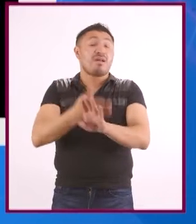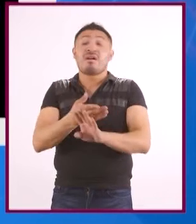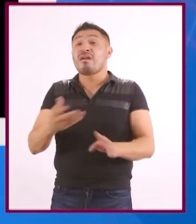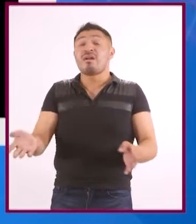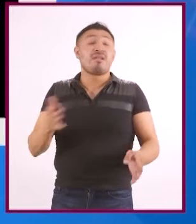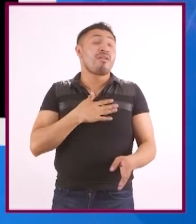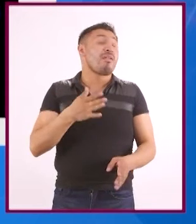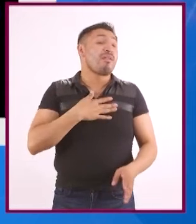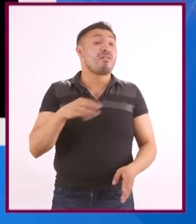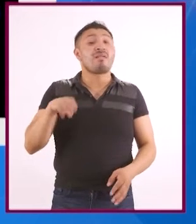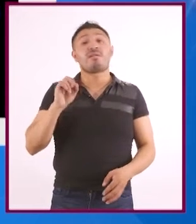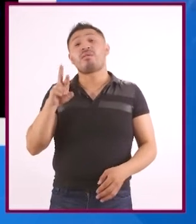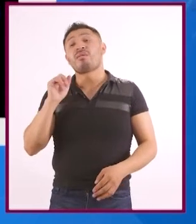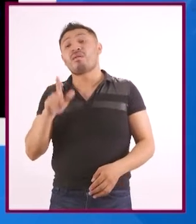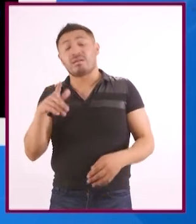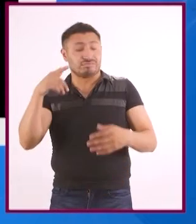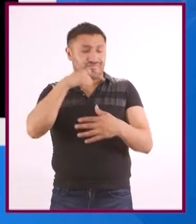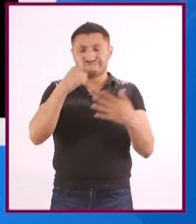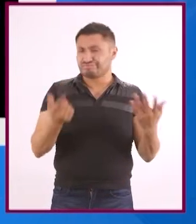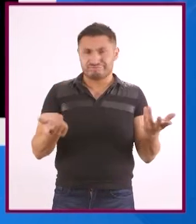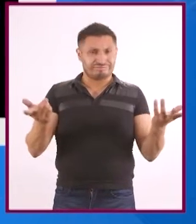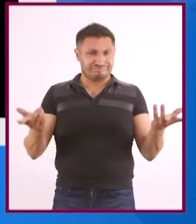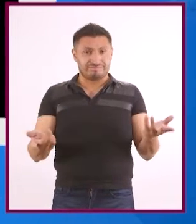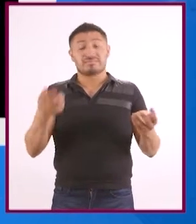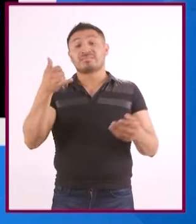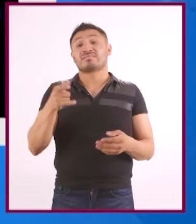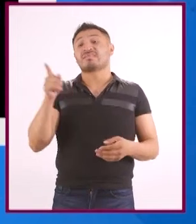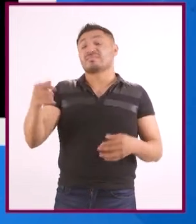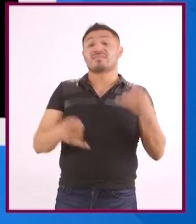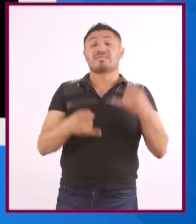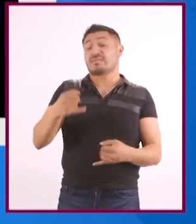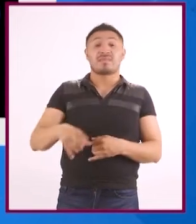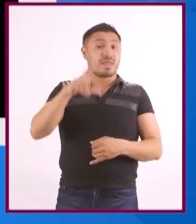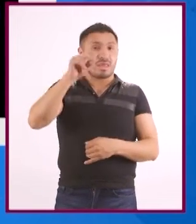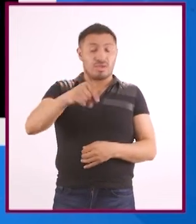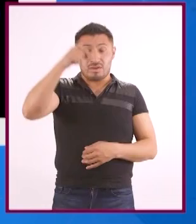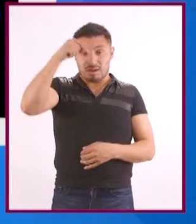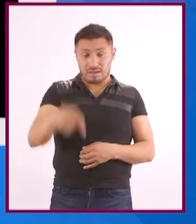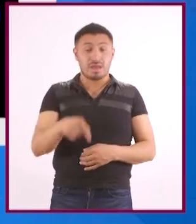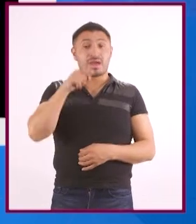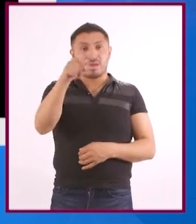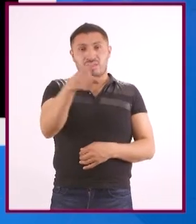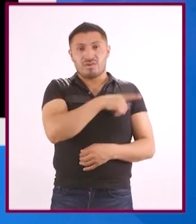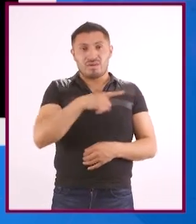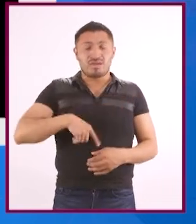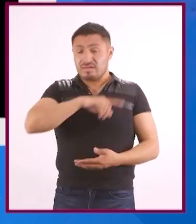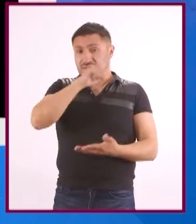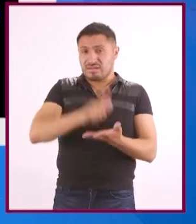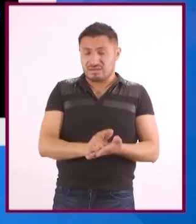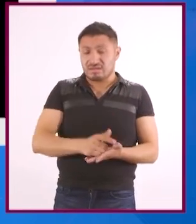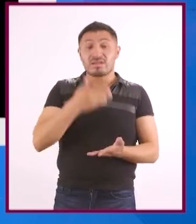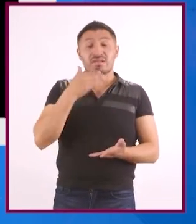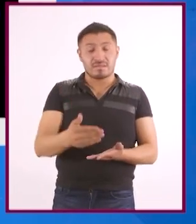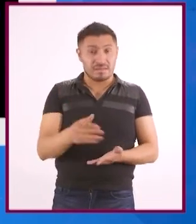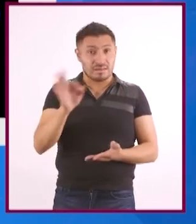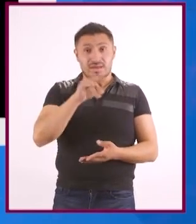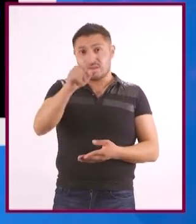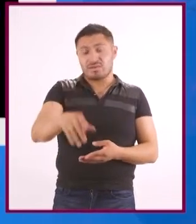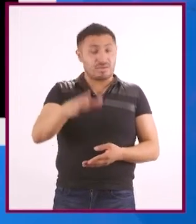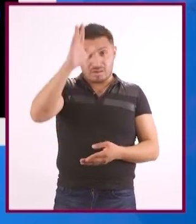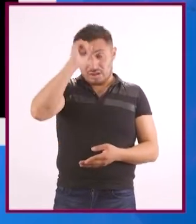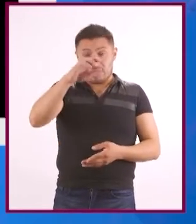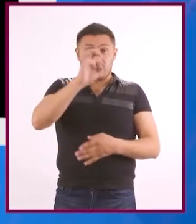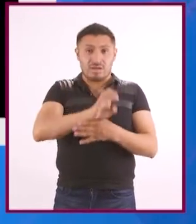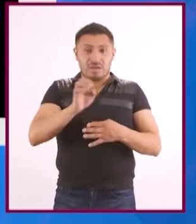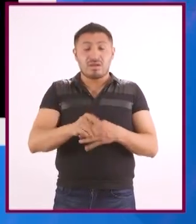convicciones morales y pues lo que hizo el juez es no, aquí en este caso tienes que aplicar la ley, ¿no? Y si no estás conforme,